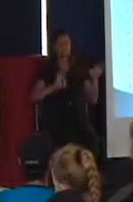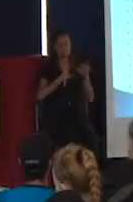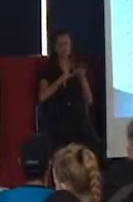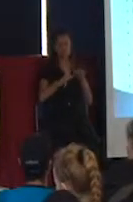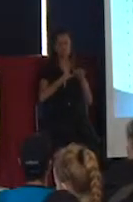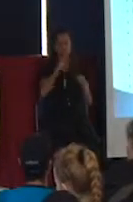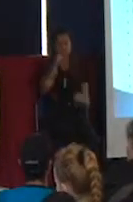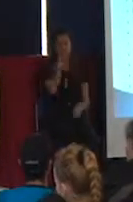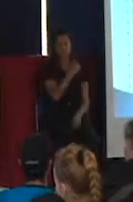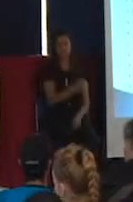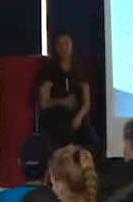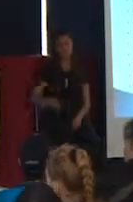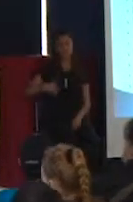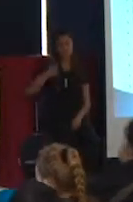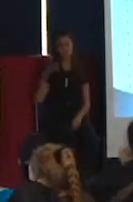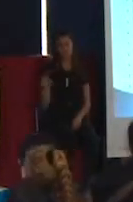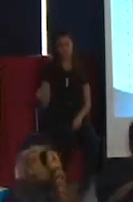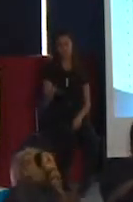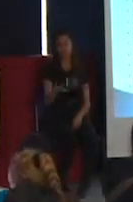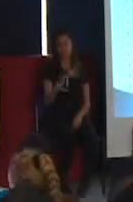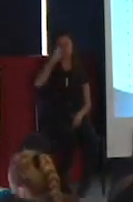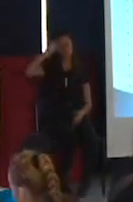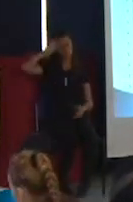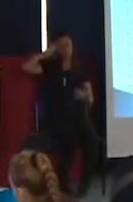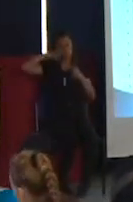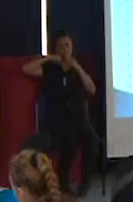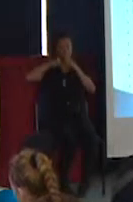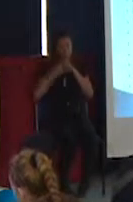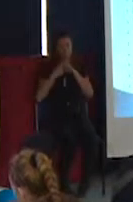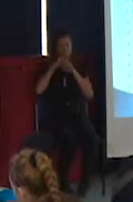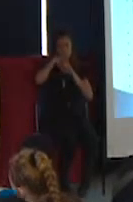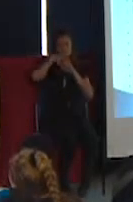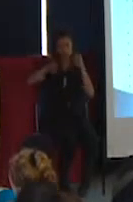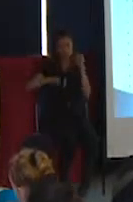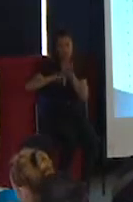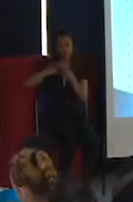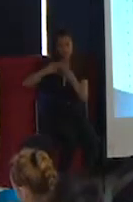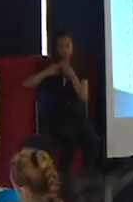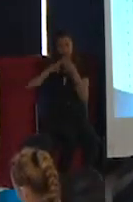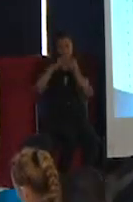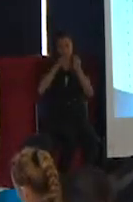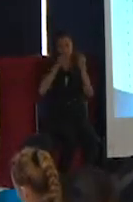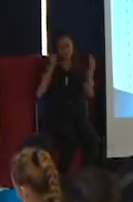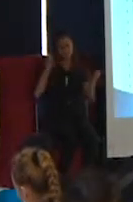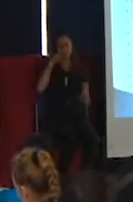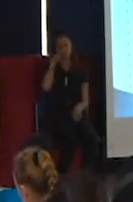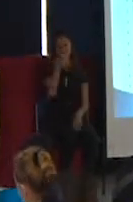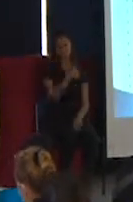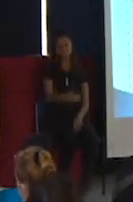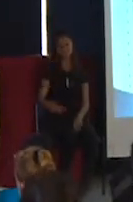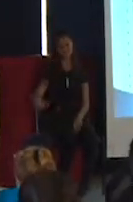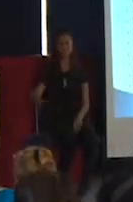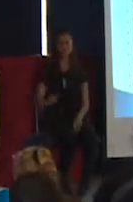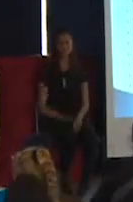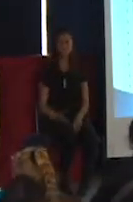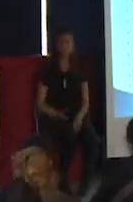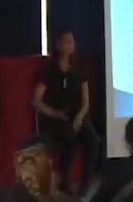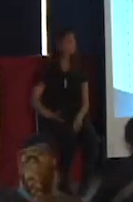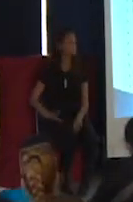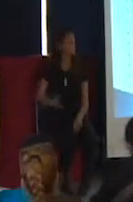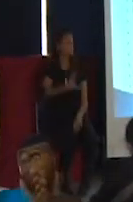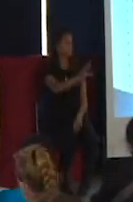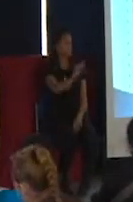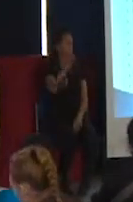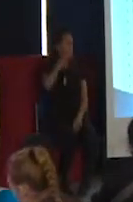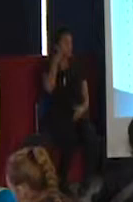tratados y convenios internacionales en materia de niñez. ¿Sí? Entonces, todo este marco hay que mirarlo desde